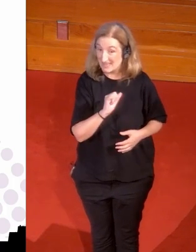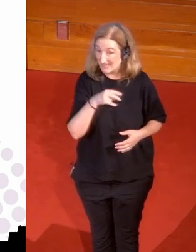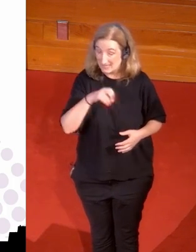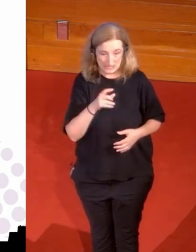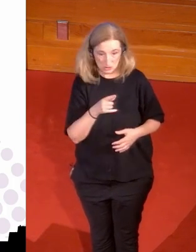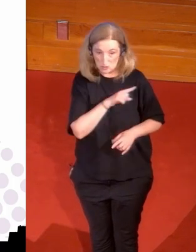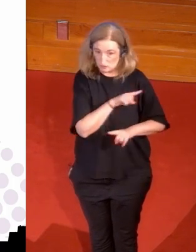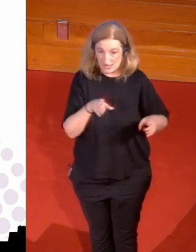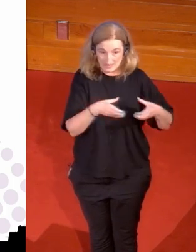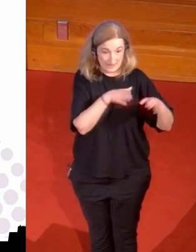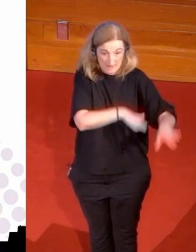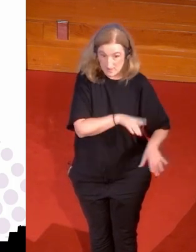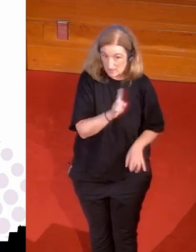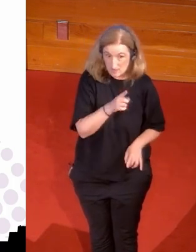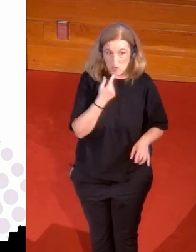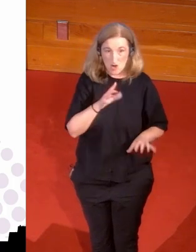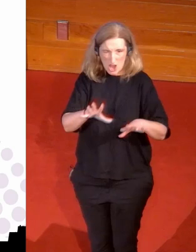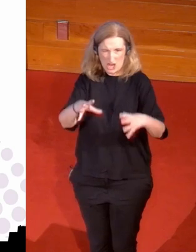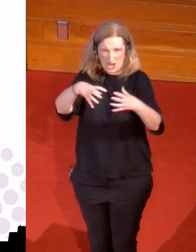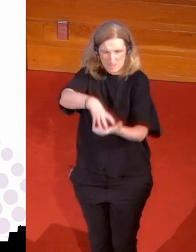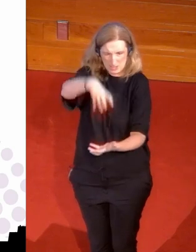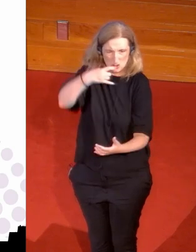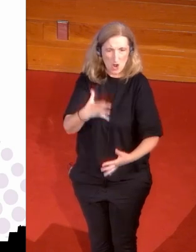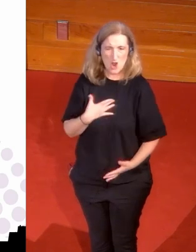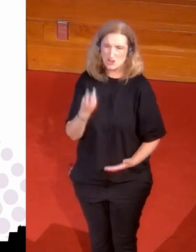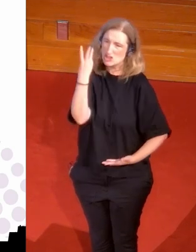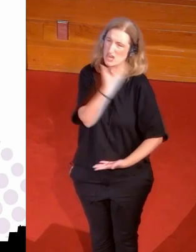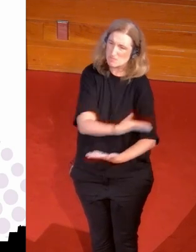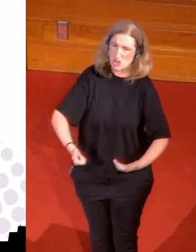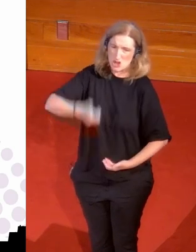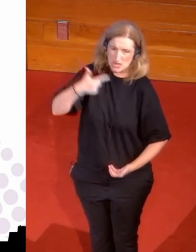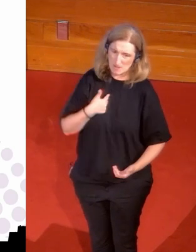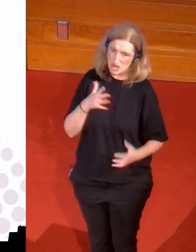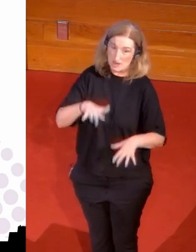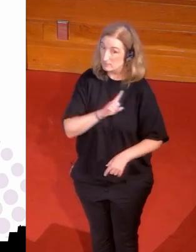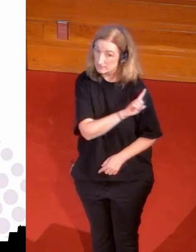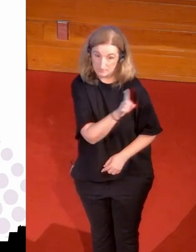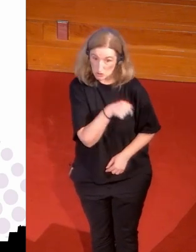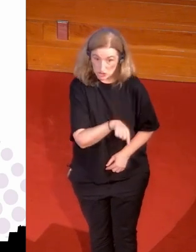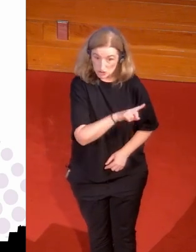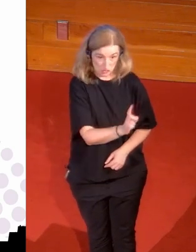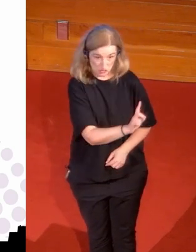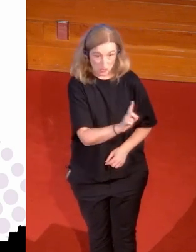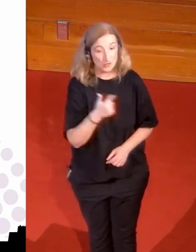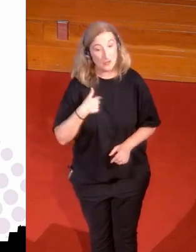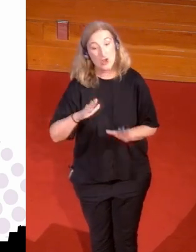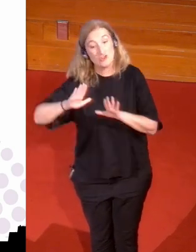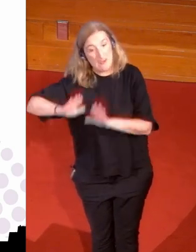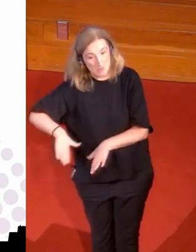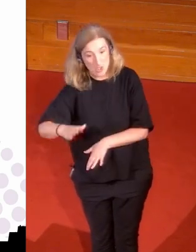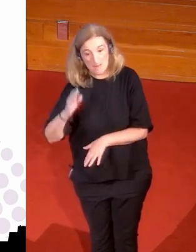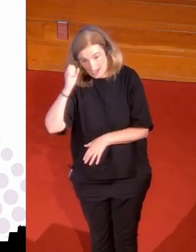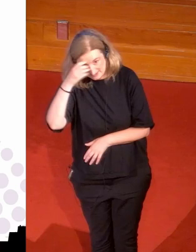asaltaran el Capitolio diciendo hemos conseguido 3 millones más de votos sino que fueron los trumpistas